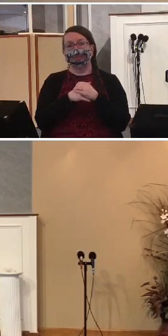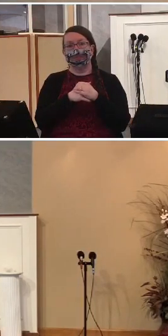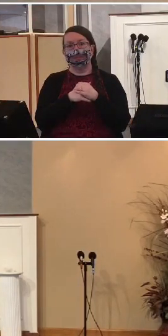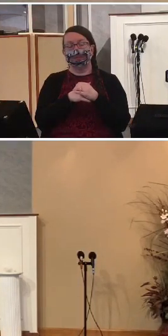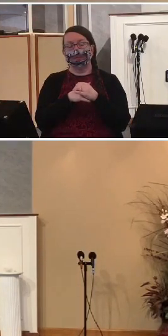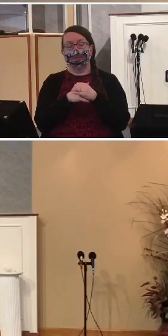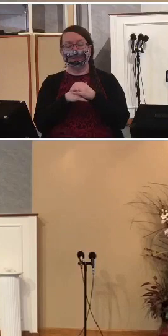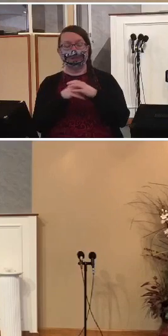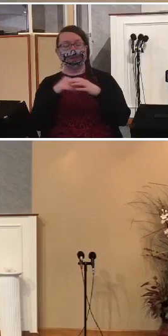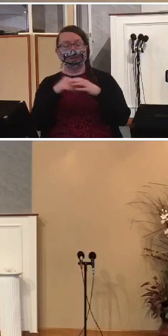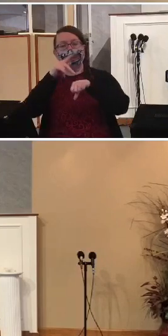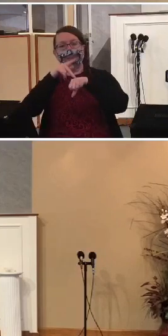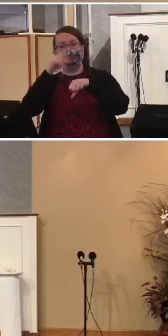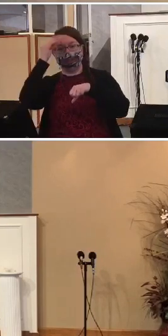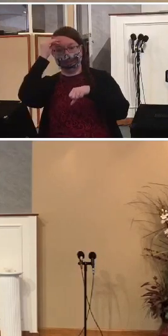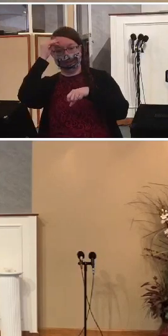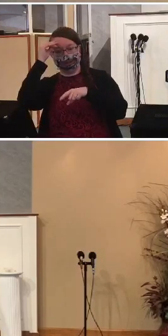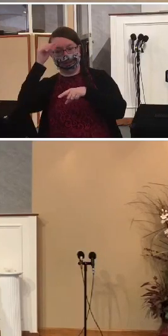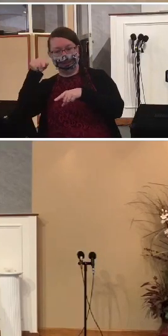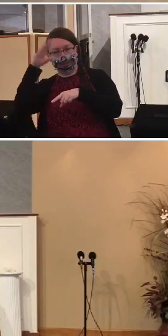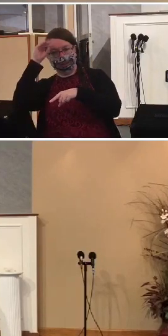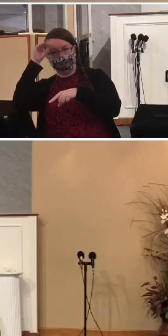este hombre claramente no sabía nada de pescar.